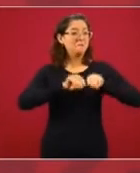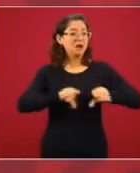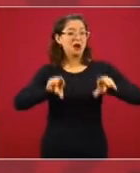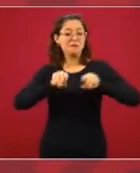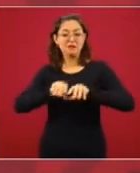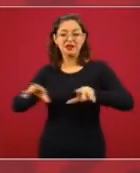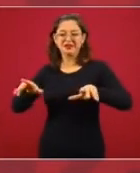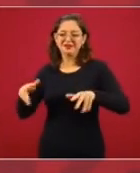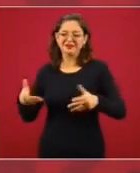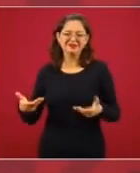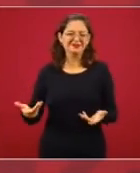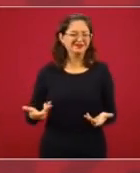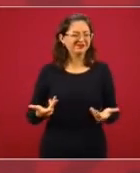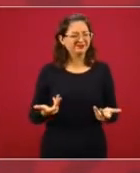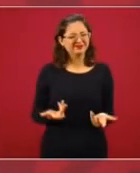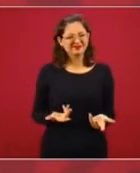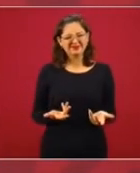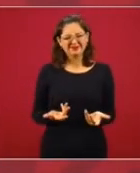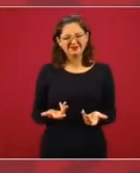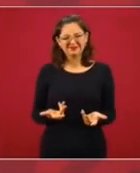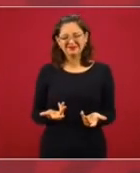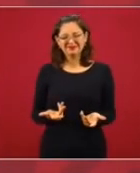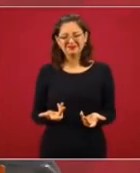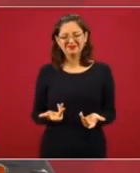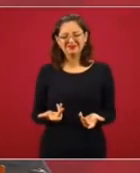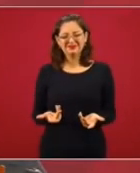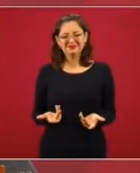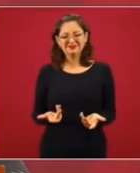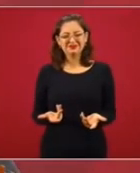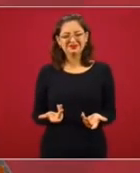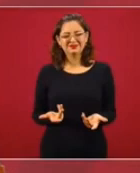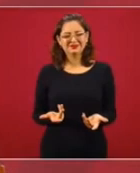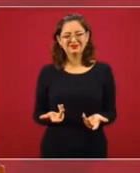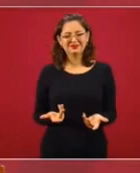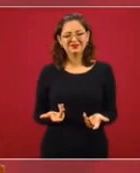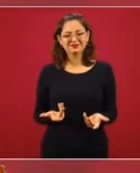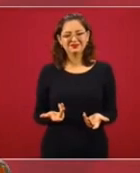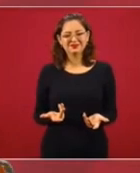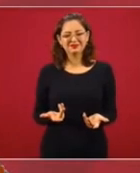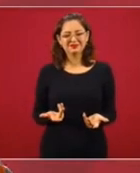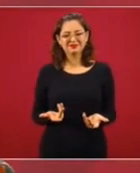¿Cómo vamos nosotros a